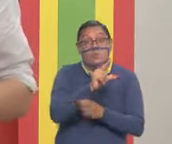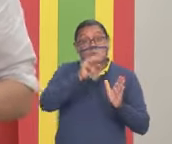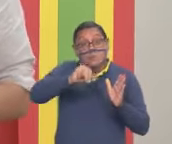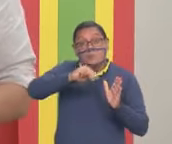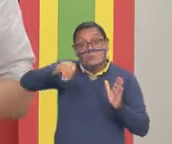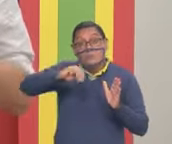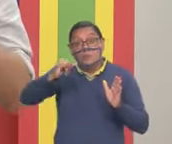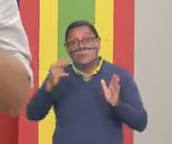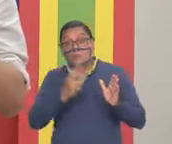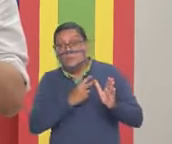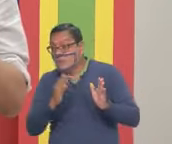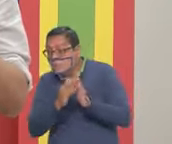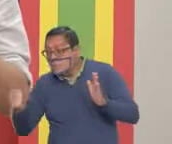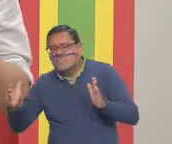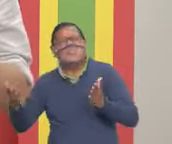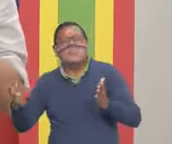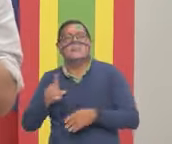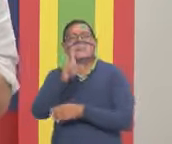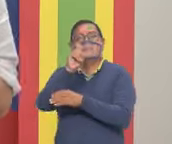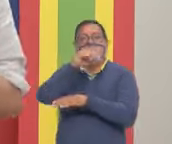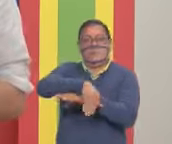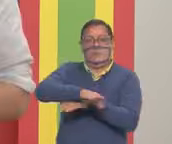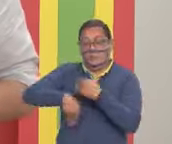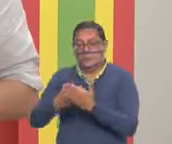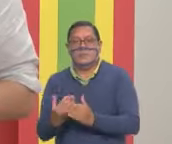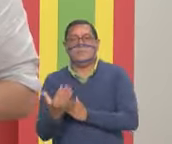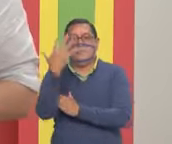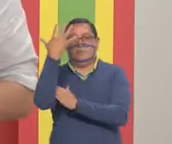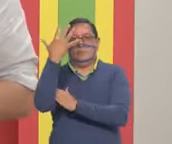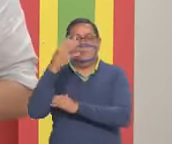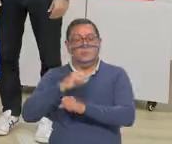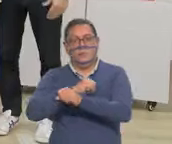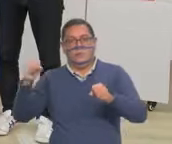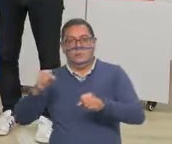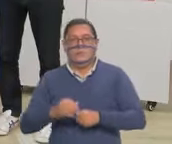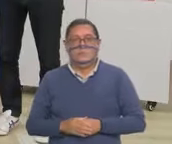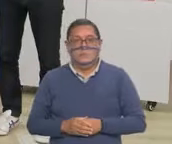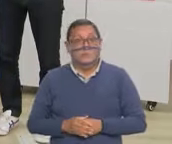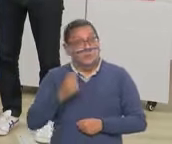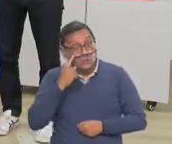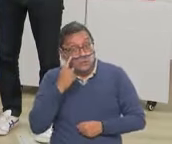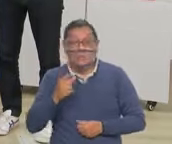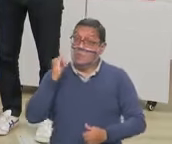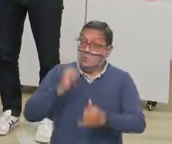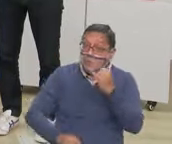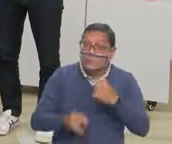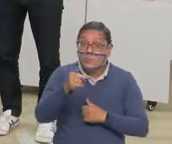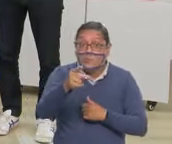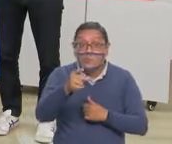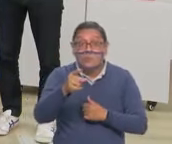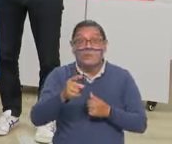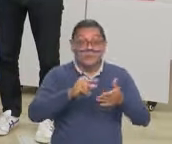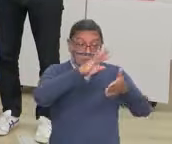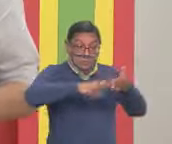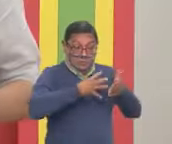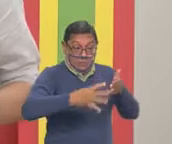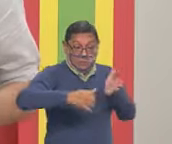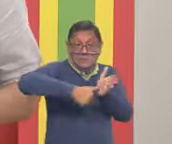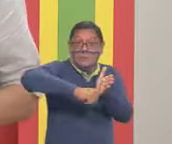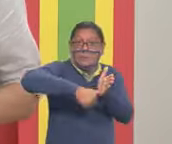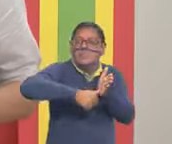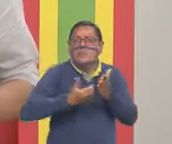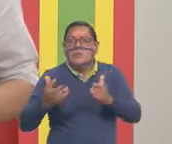queda nocturno desde las 6 de la tarde hasta las 5 de la mañana del día siguiente. Y por último, el pico y cédula